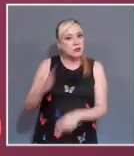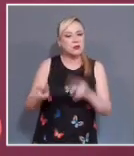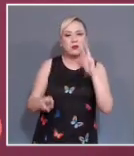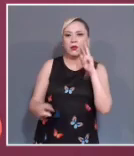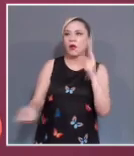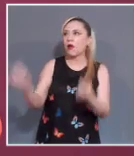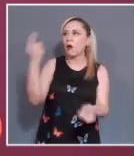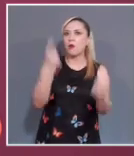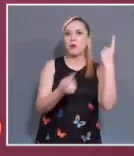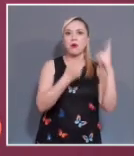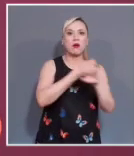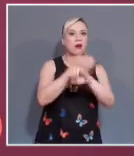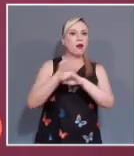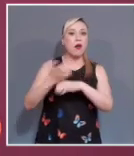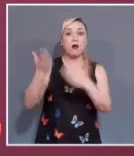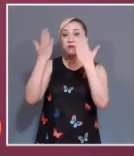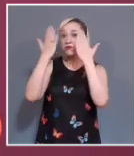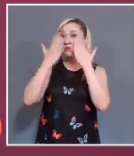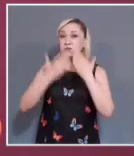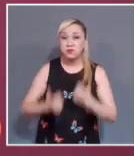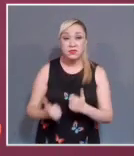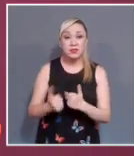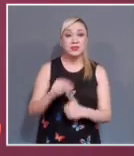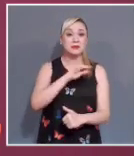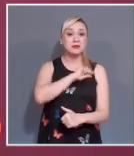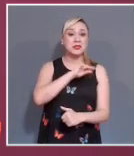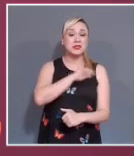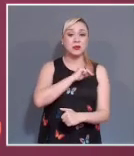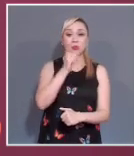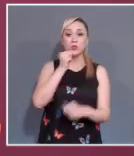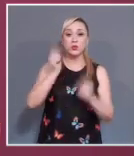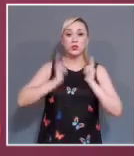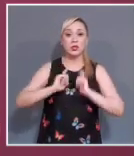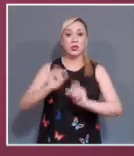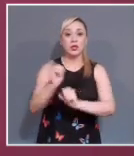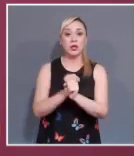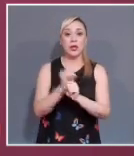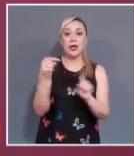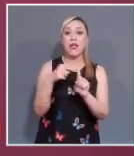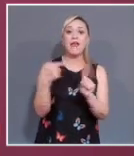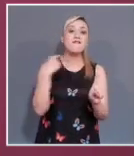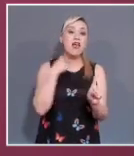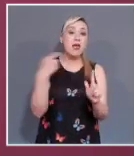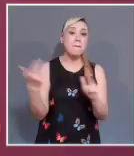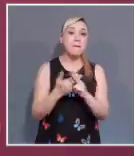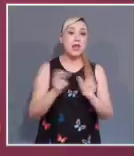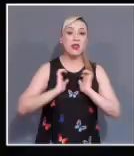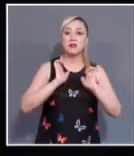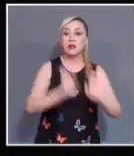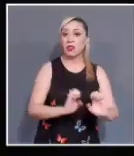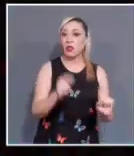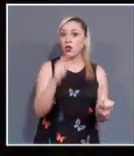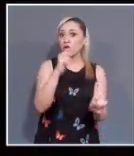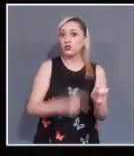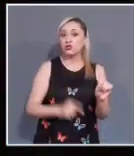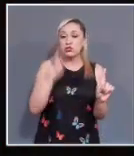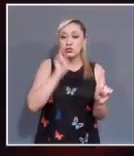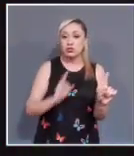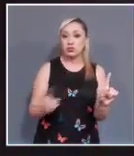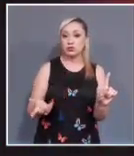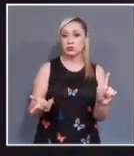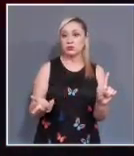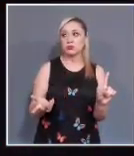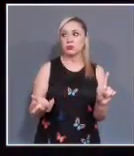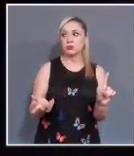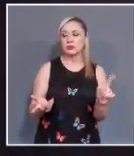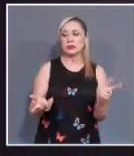no tienen una fiscalía especializada en feminicidios. Agregó que desde la CONAVIM impulsan unidades para atender